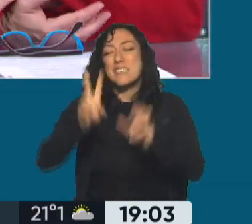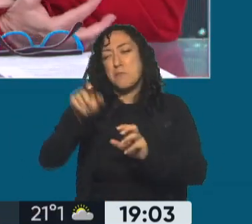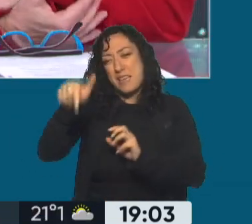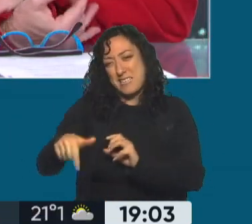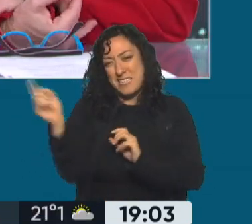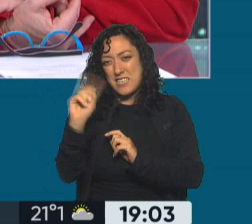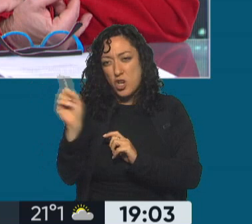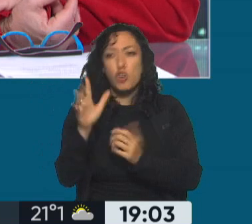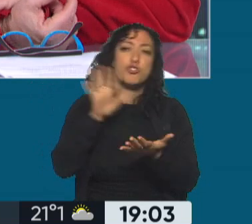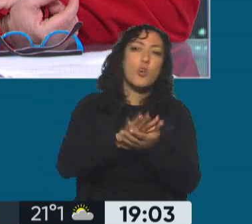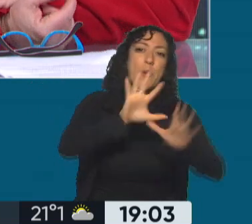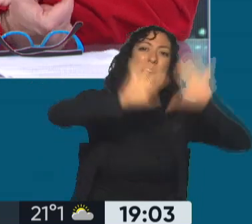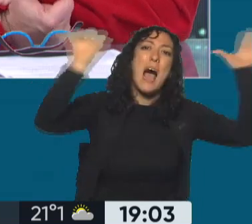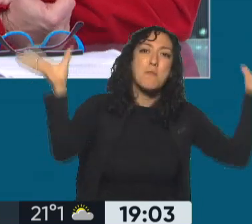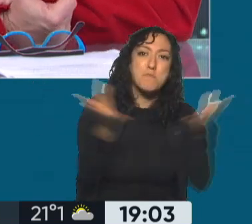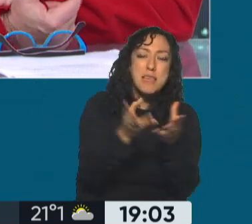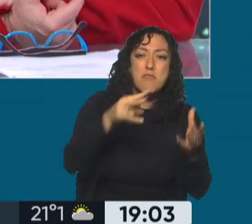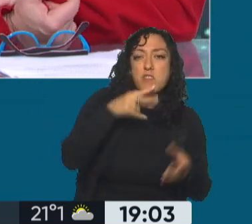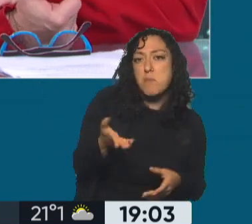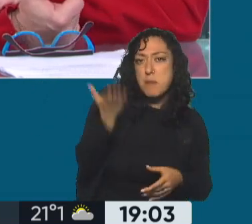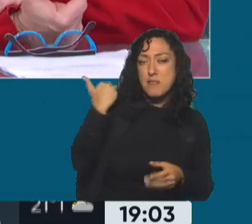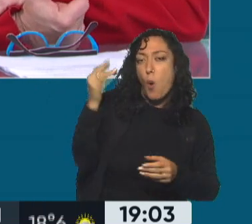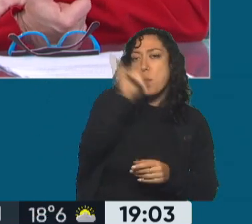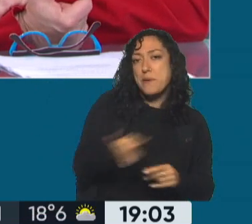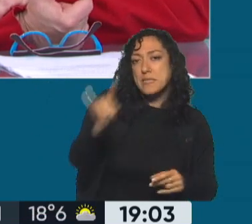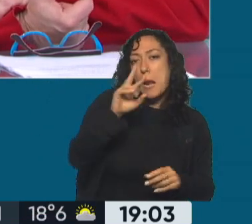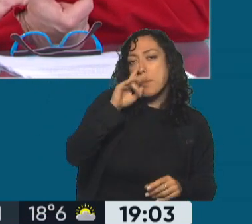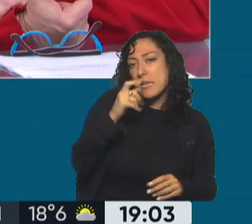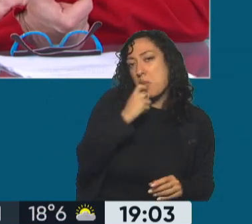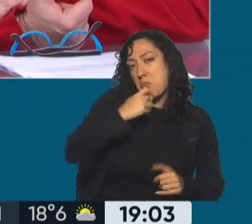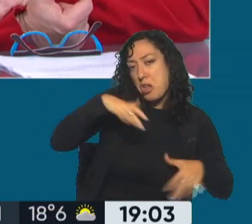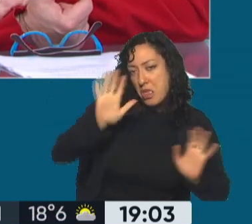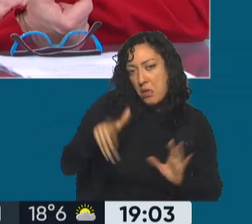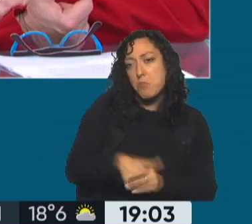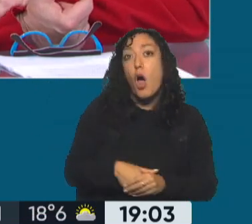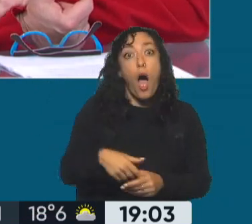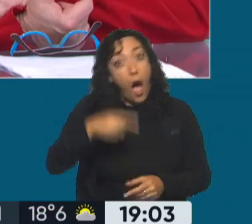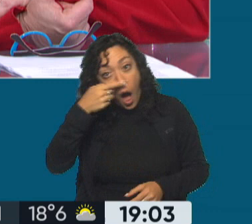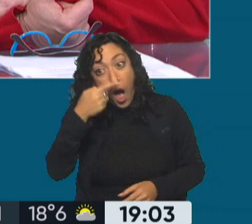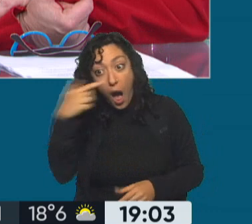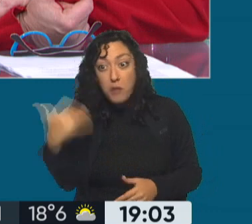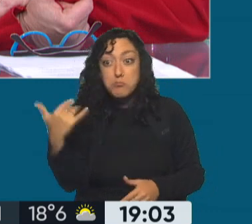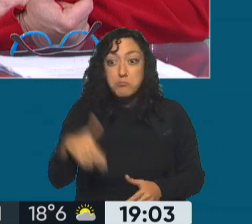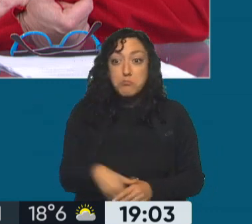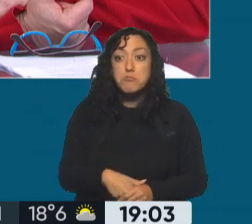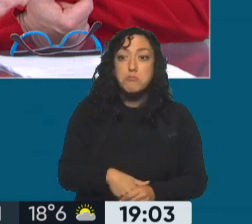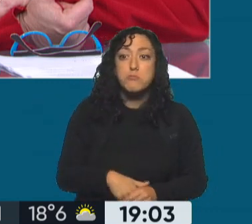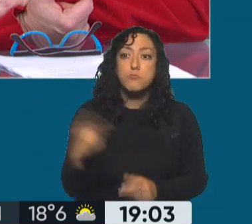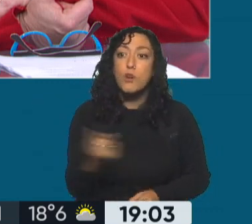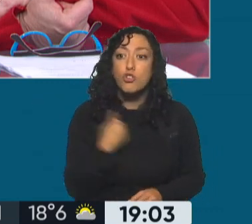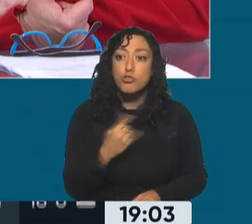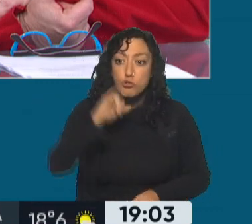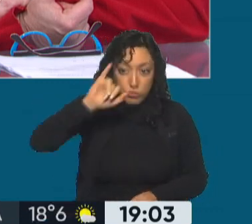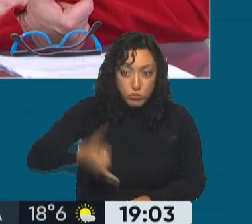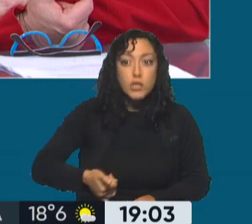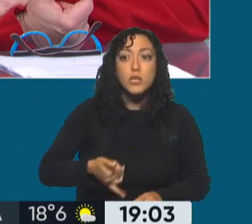la temática de ambiente, Sí. el viernes pasado en la Universidad de La Plata. Qué Y interesante estamos eso, Miriam.